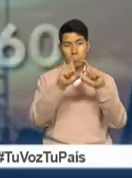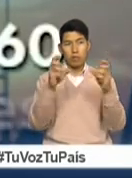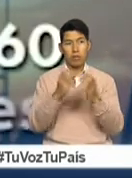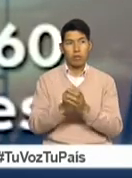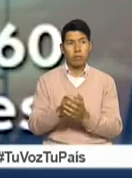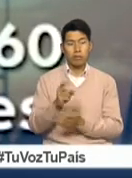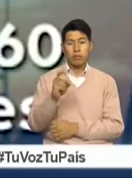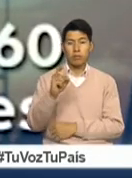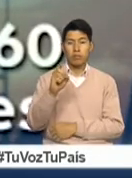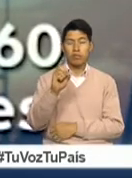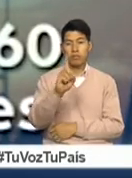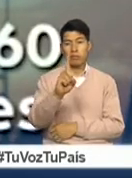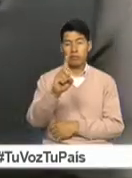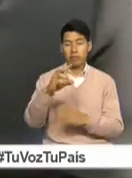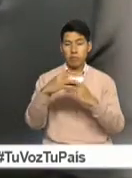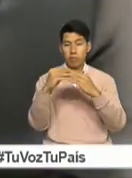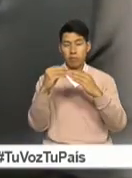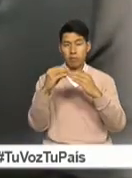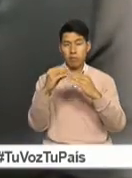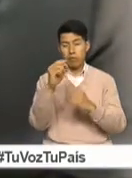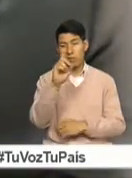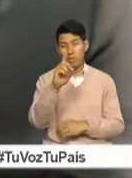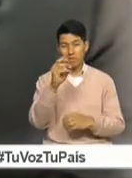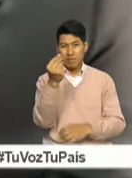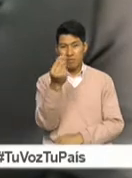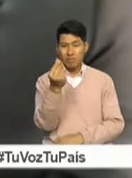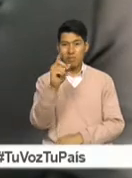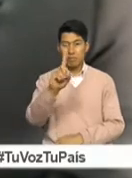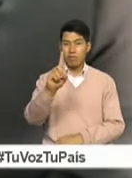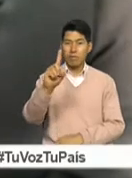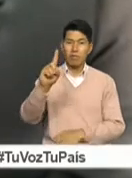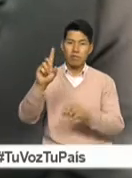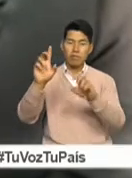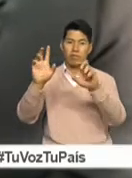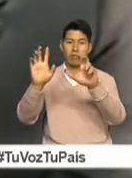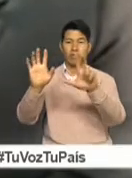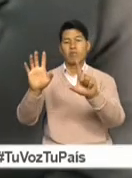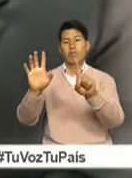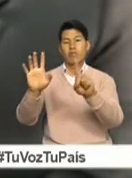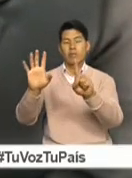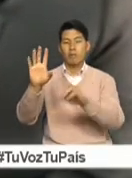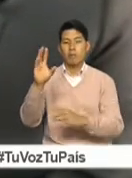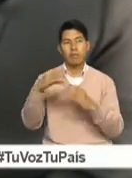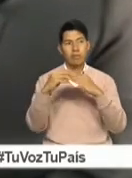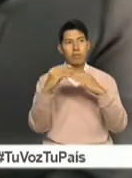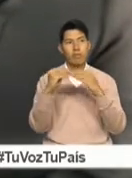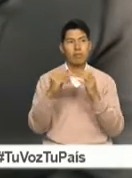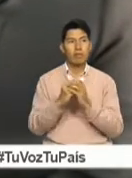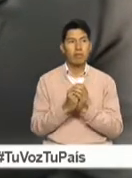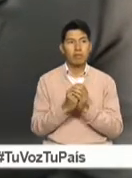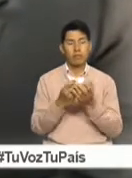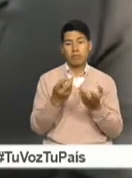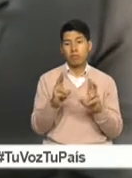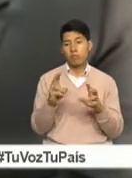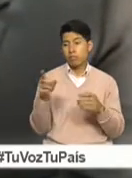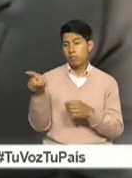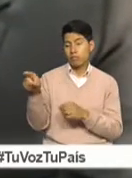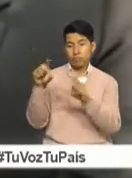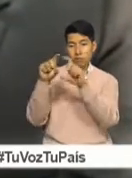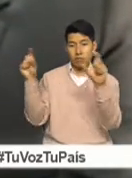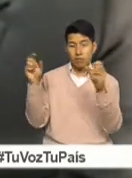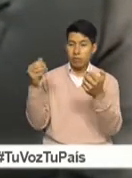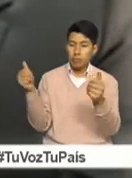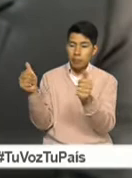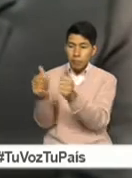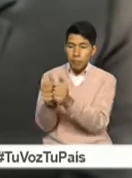160 millones de dólares ya que nosotros debemos a la industria nacional como nuestros aliados son nuestros socios estratégicos en